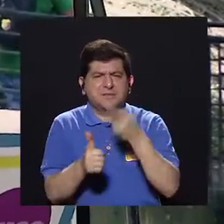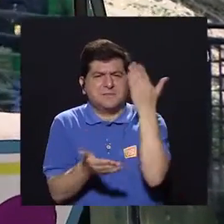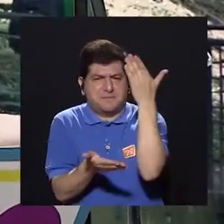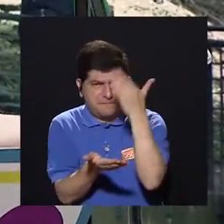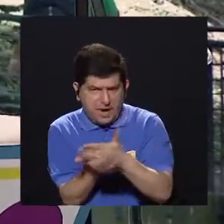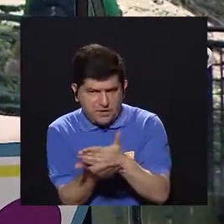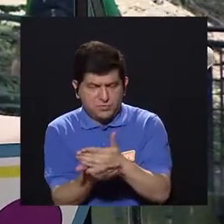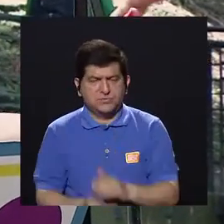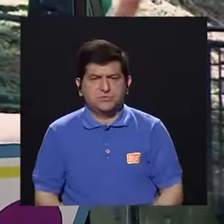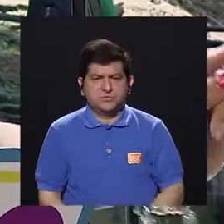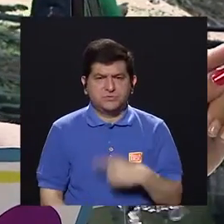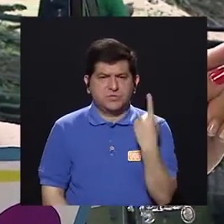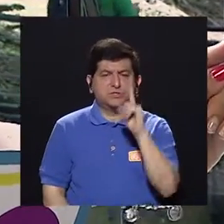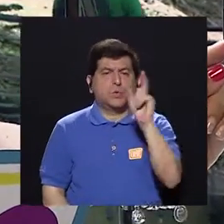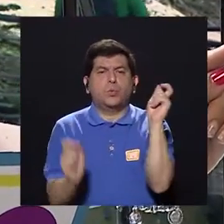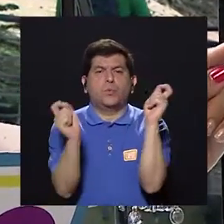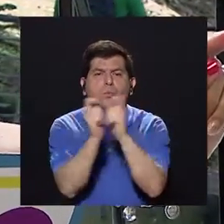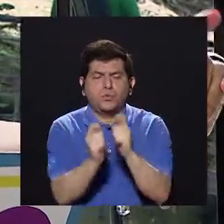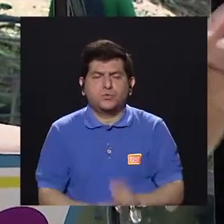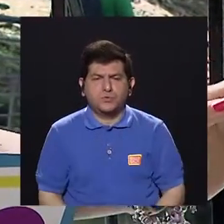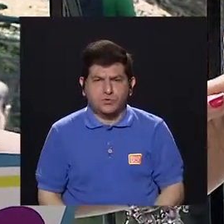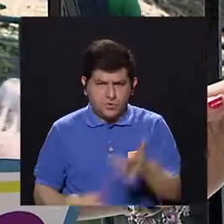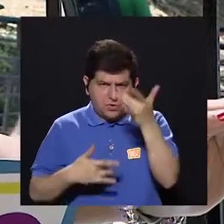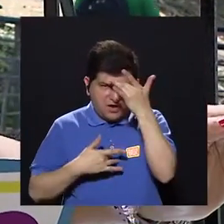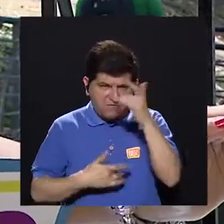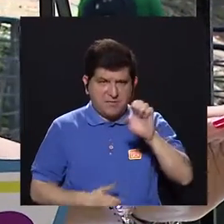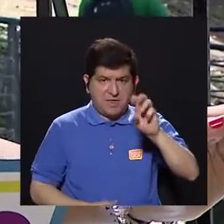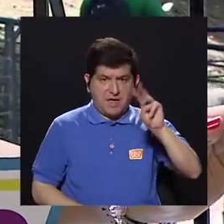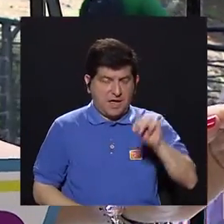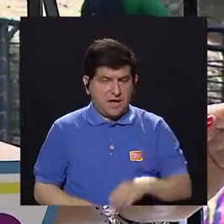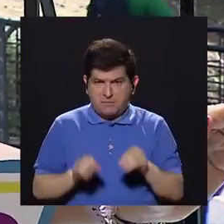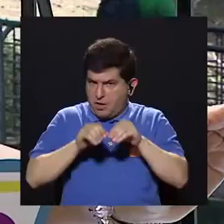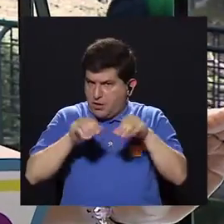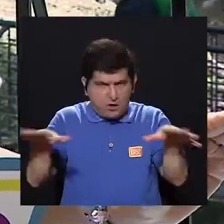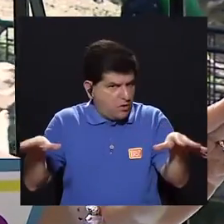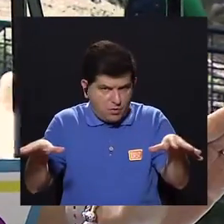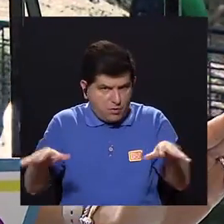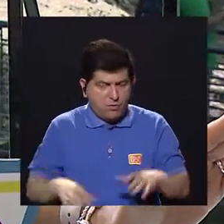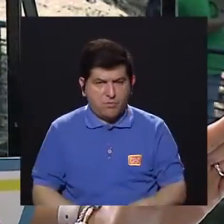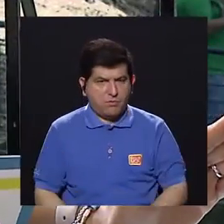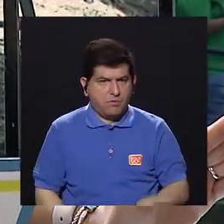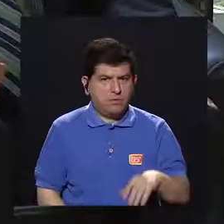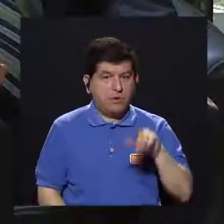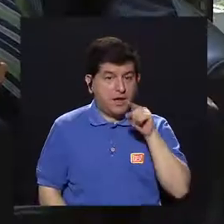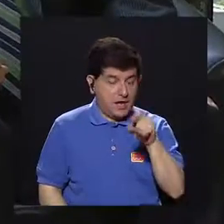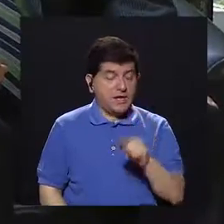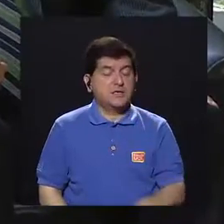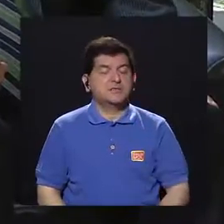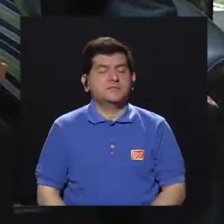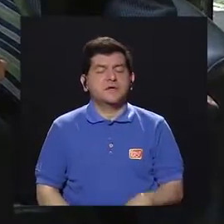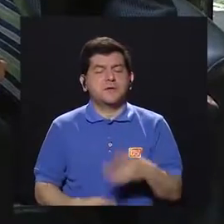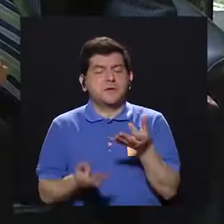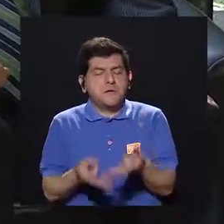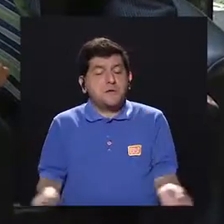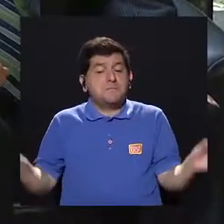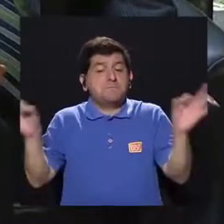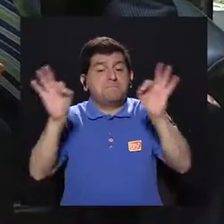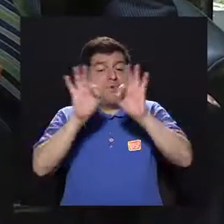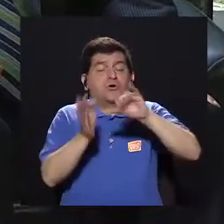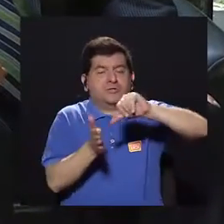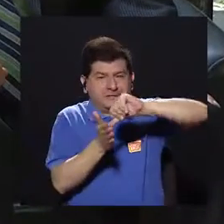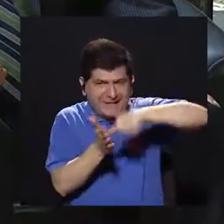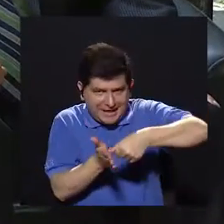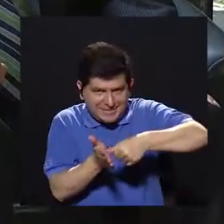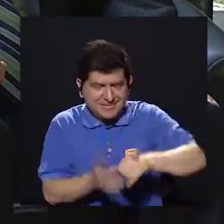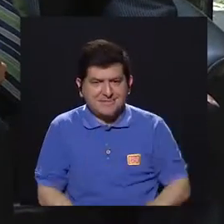una primera pausa, solo un detalle, la esclerosis no es contagiosa. Importante. Ok, eso es un dato muy, muy importante que